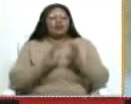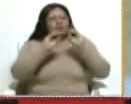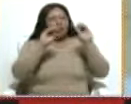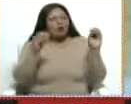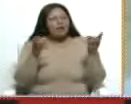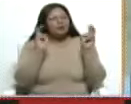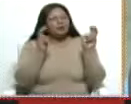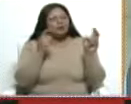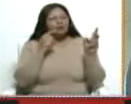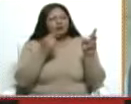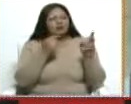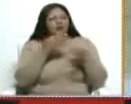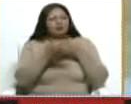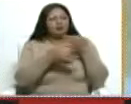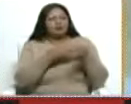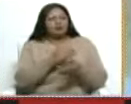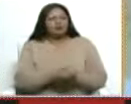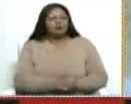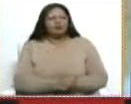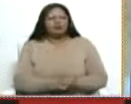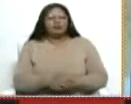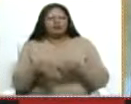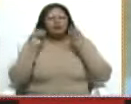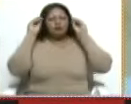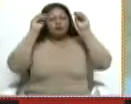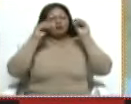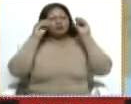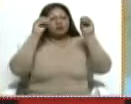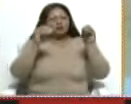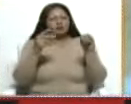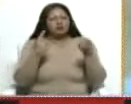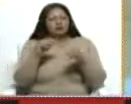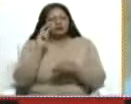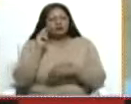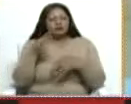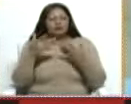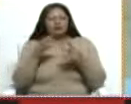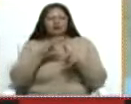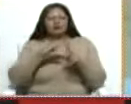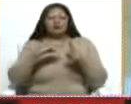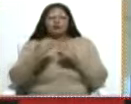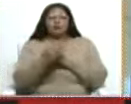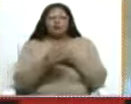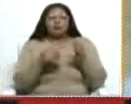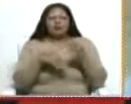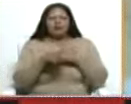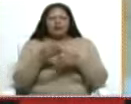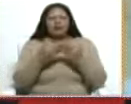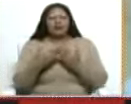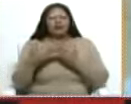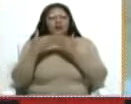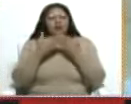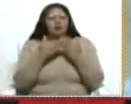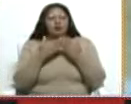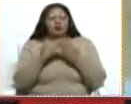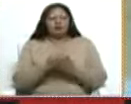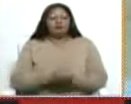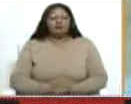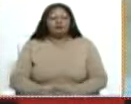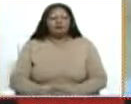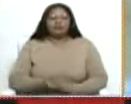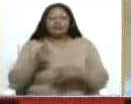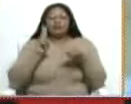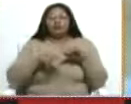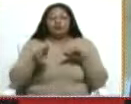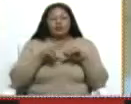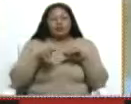tema de formación. Y tiene que ver con que la cultura vaya a la escuela y haya ahí desde pequeño, de